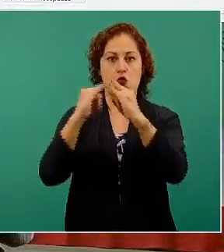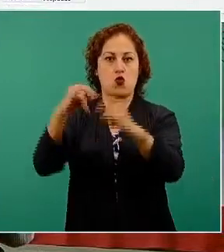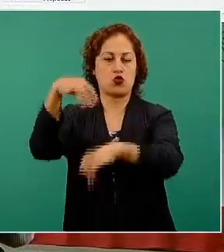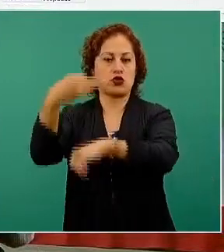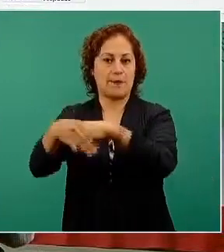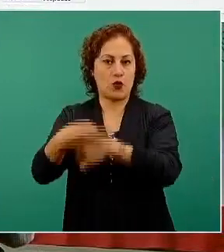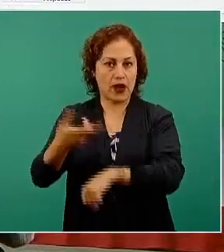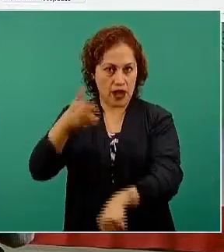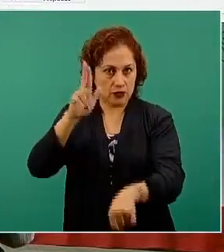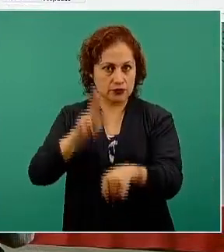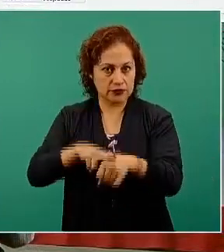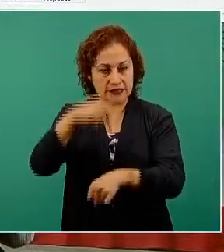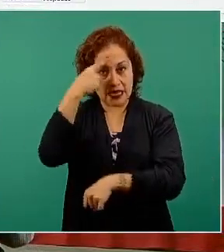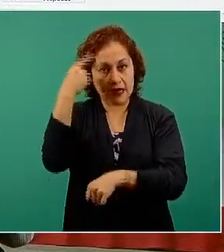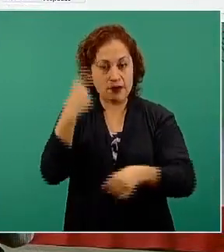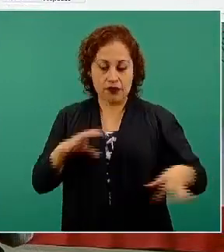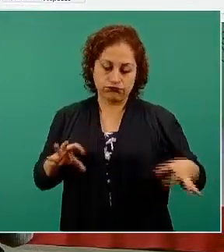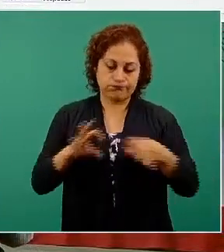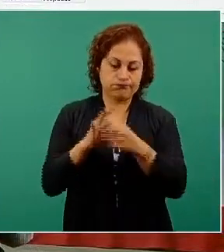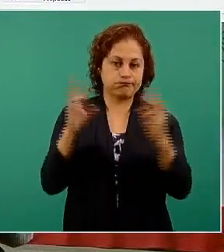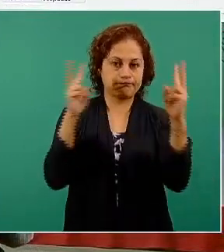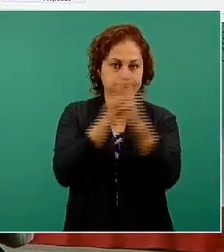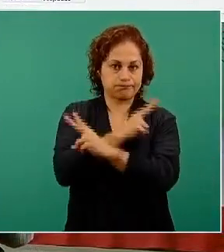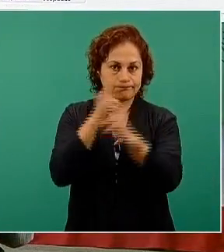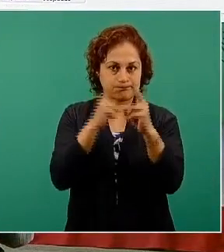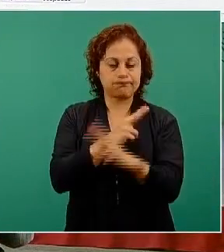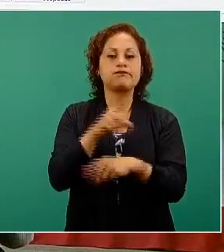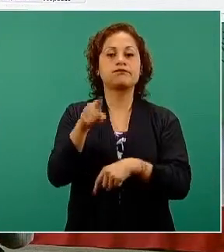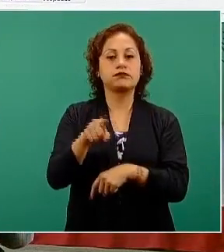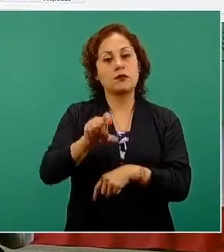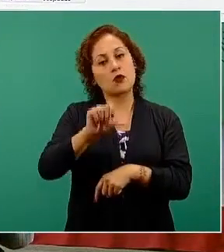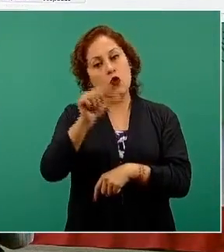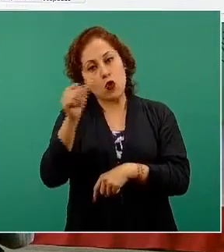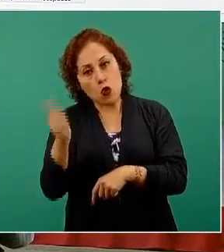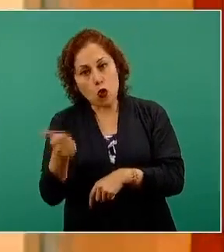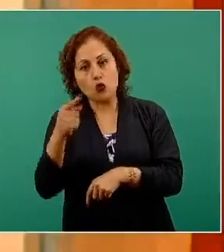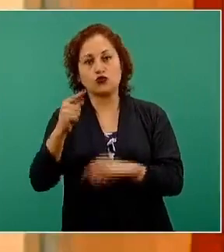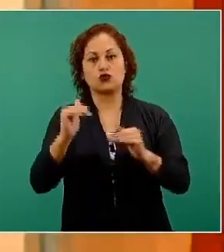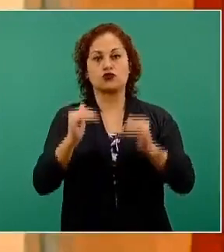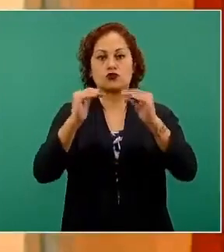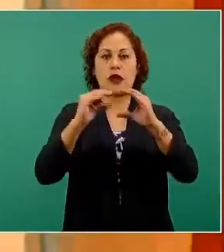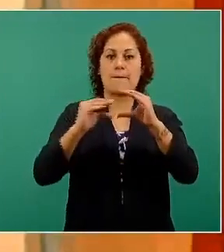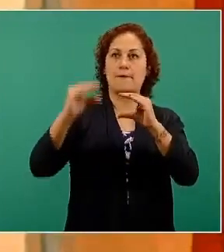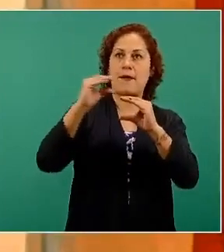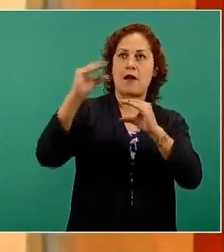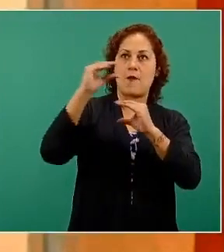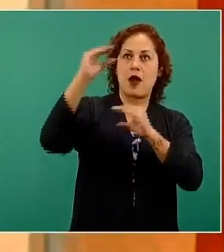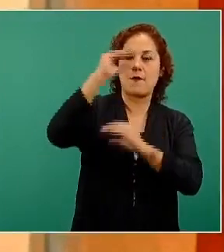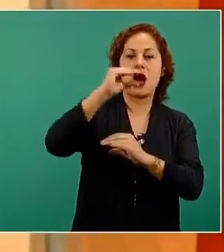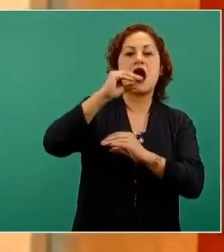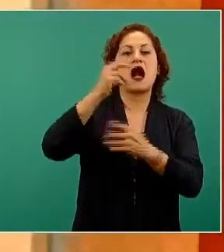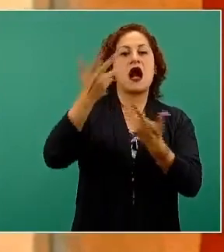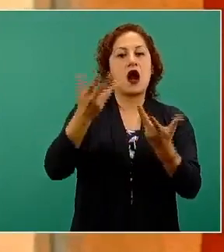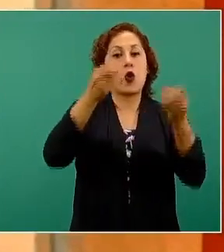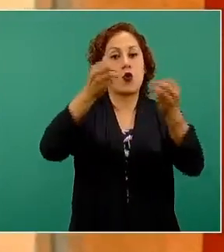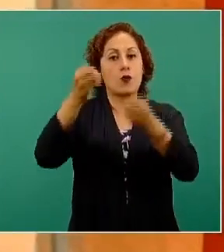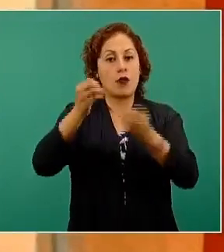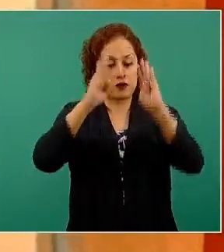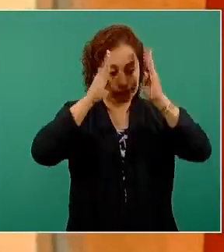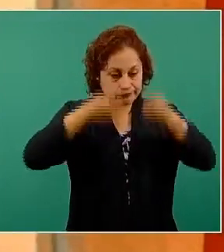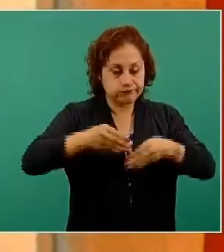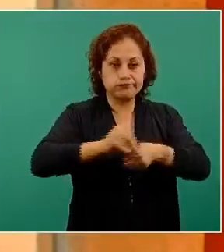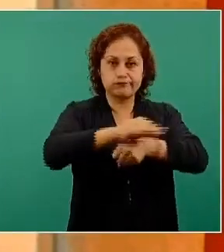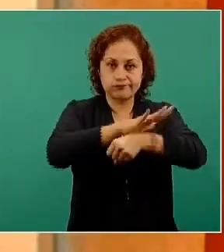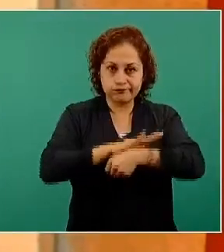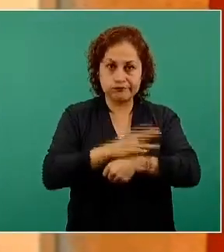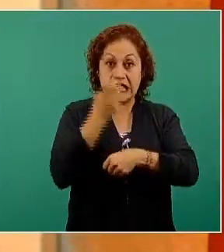soportar ventilación mecánica, se hicieron unidades temporales, se hicieron unidades asociadas o expansiones de los hospitales, parte